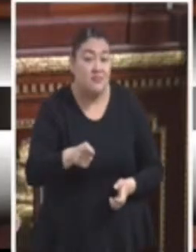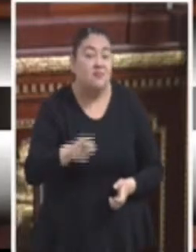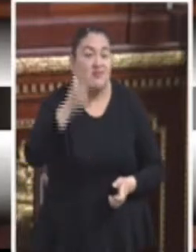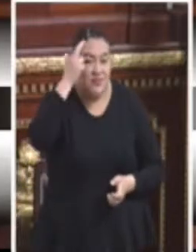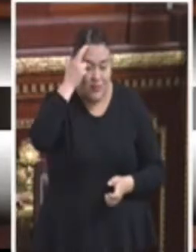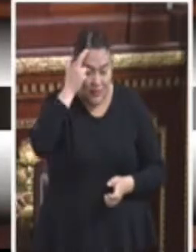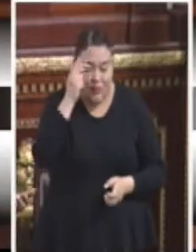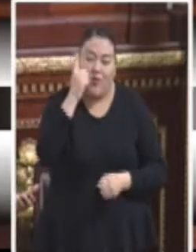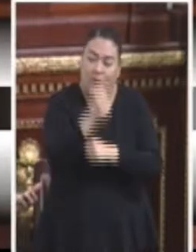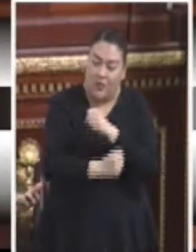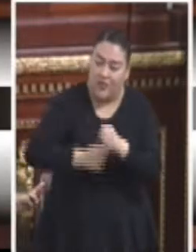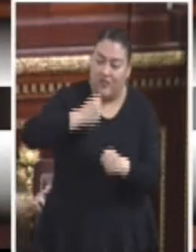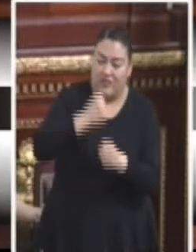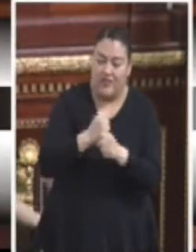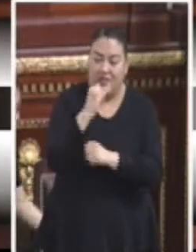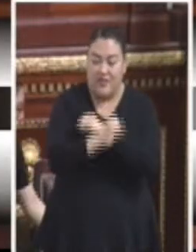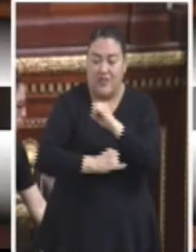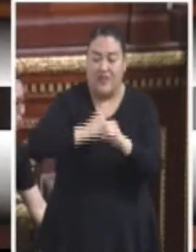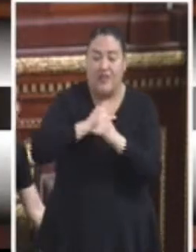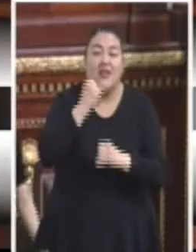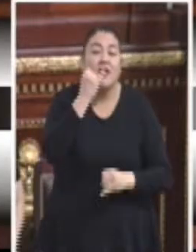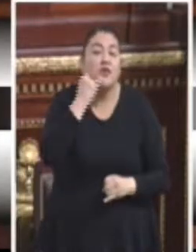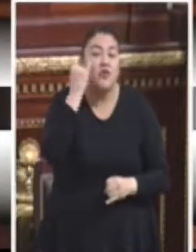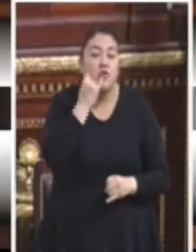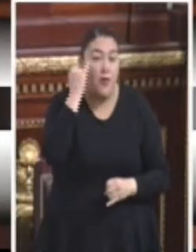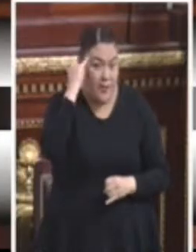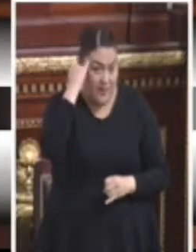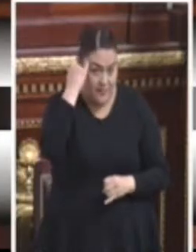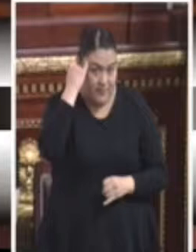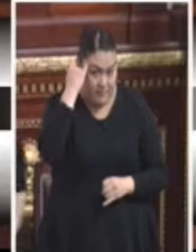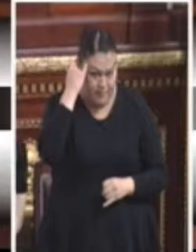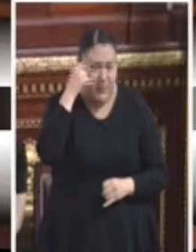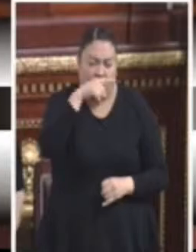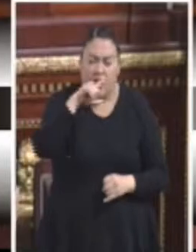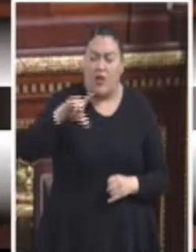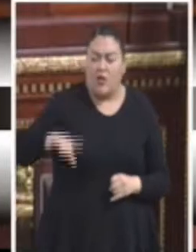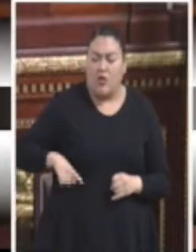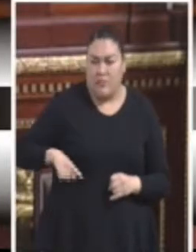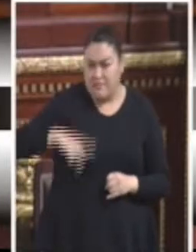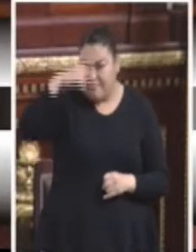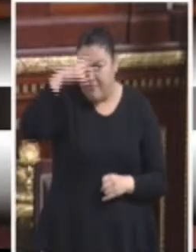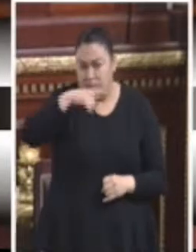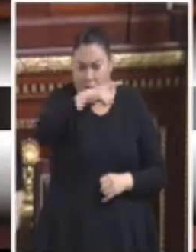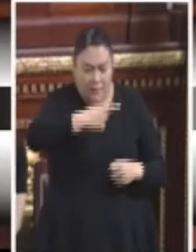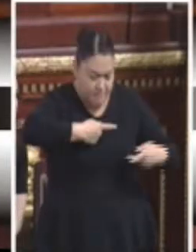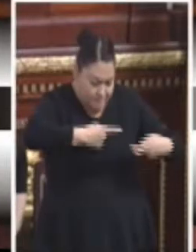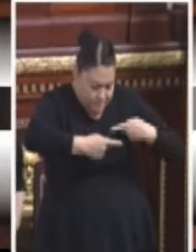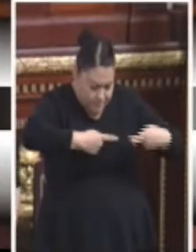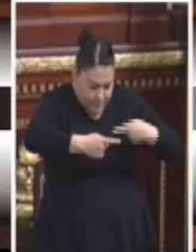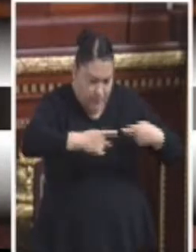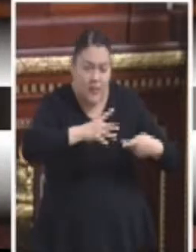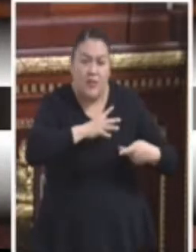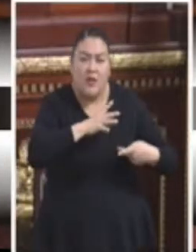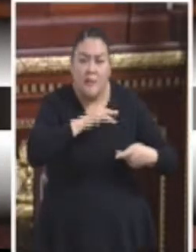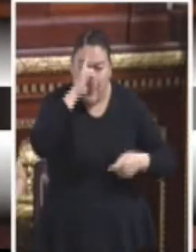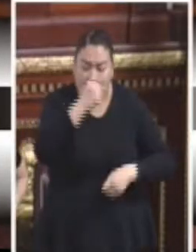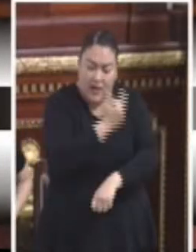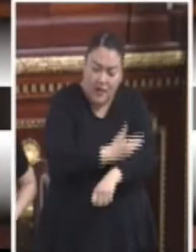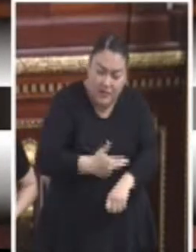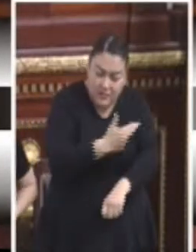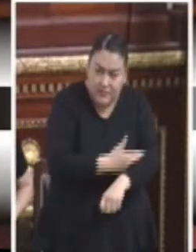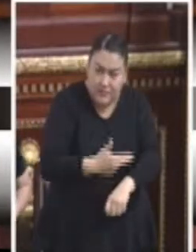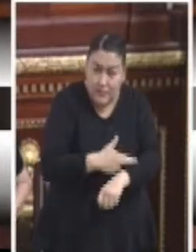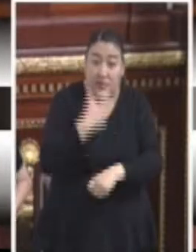Año Internacional de las Lenguas Indígenas. Y el Gobierno de México está trabajando en el diseño de un plan de acción